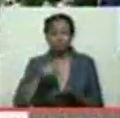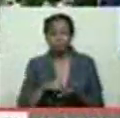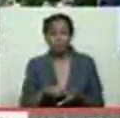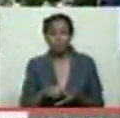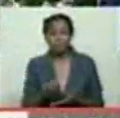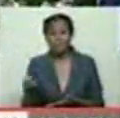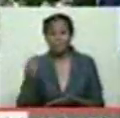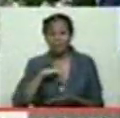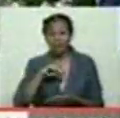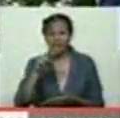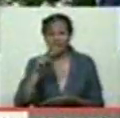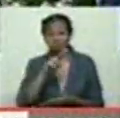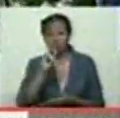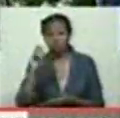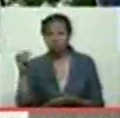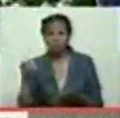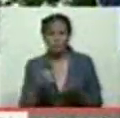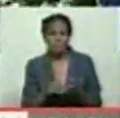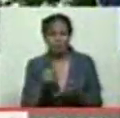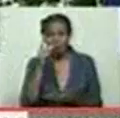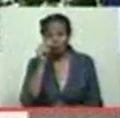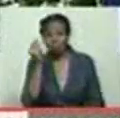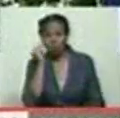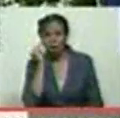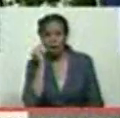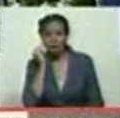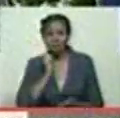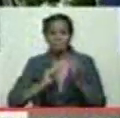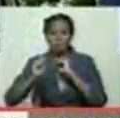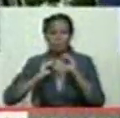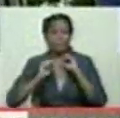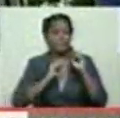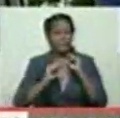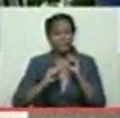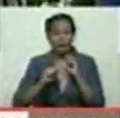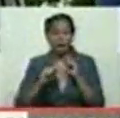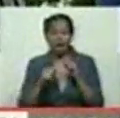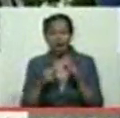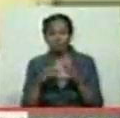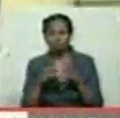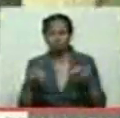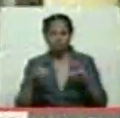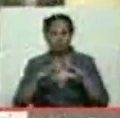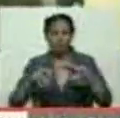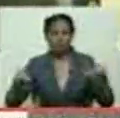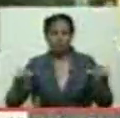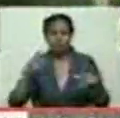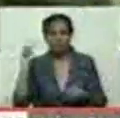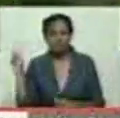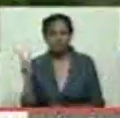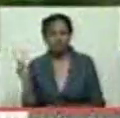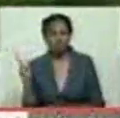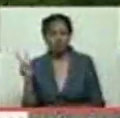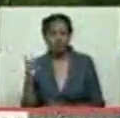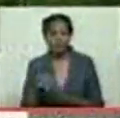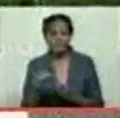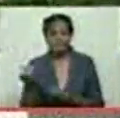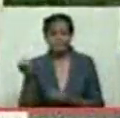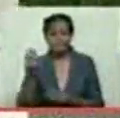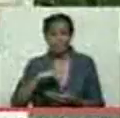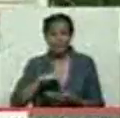Más de 200.000 hombres y mujeres se desplegaron a lo largo y ancho del territorio por más de 10